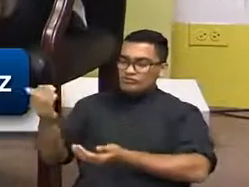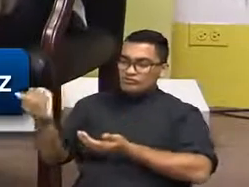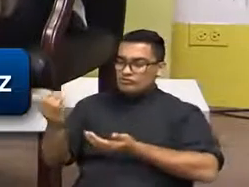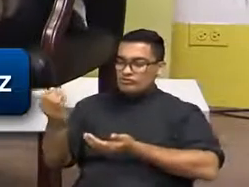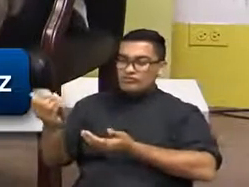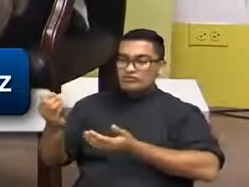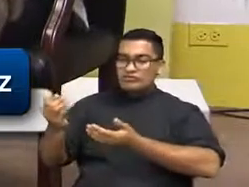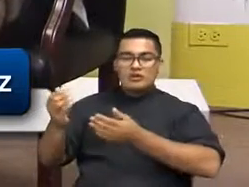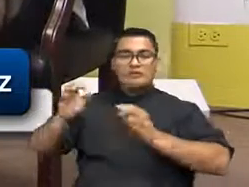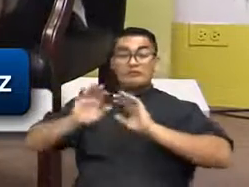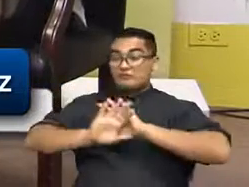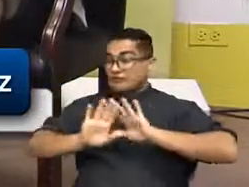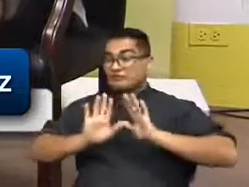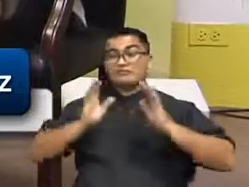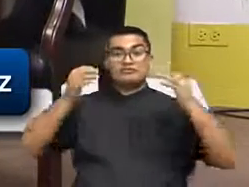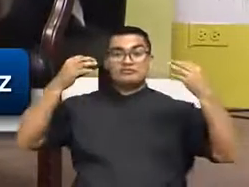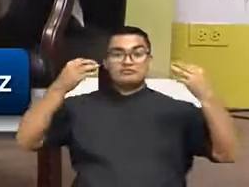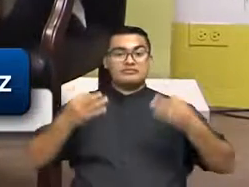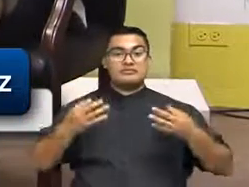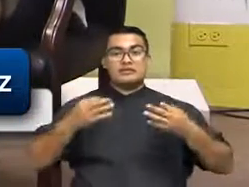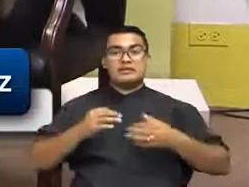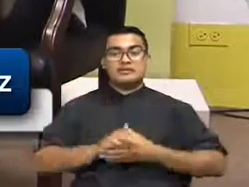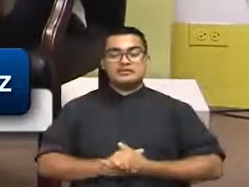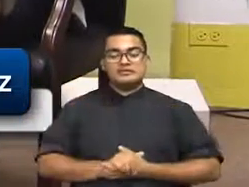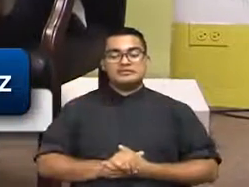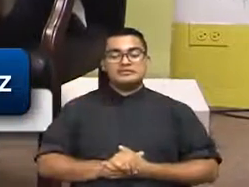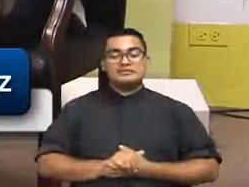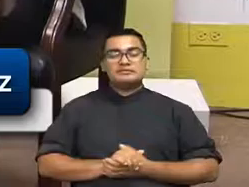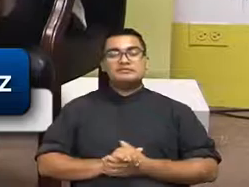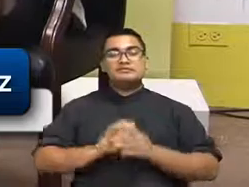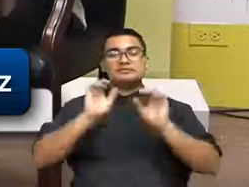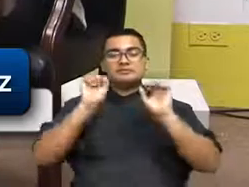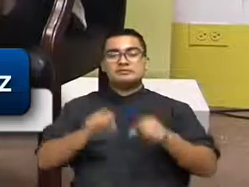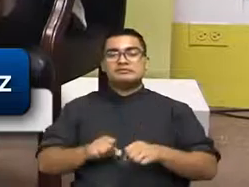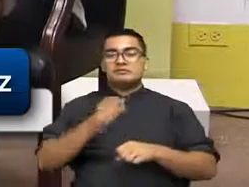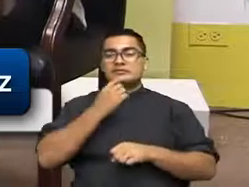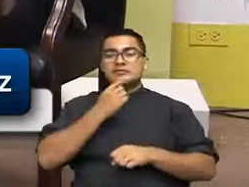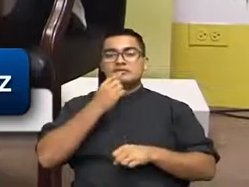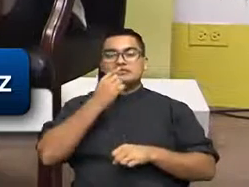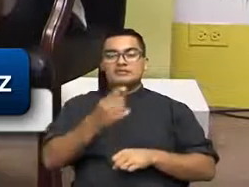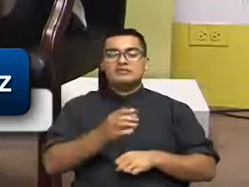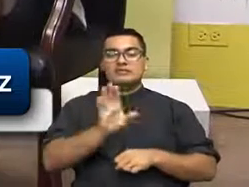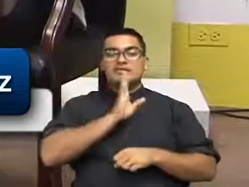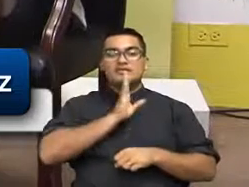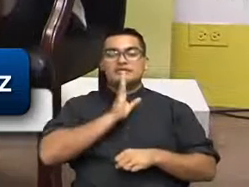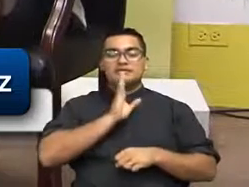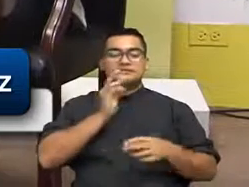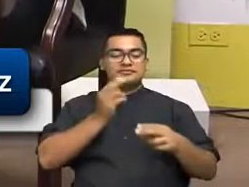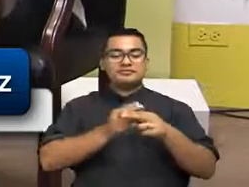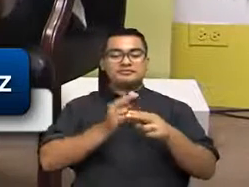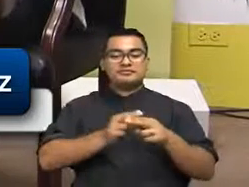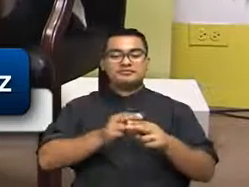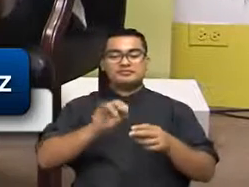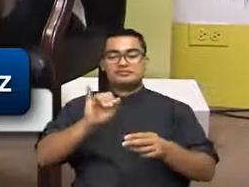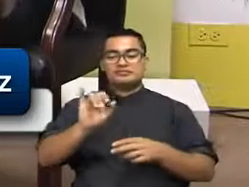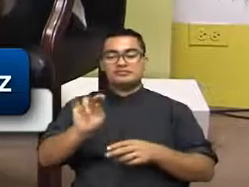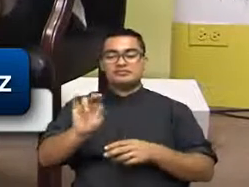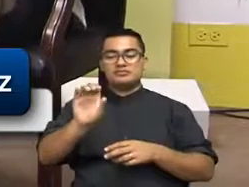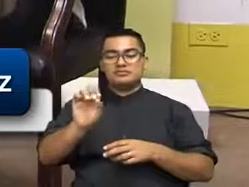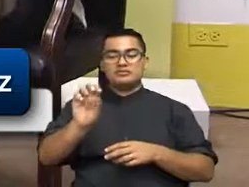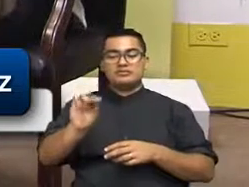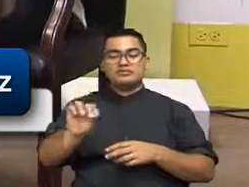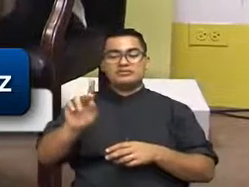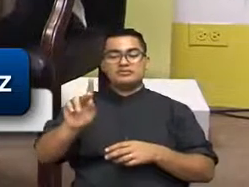niño salga muy bien. Claro, favorable. Si nosotros no podemos hablar de este tipo de incompatibilidades y que te producen niveles altos